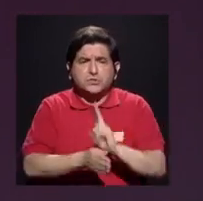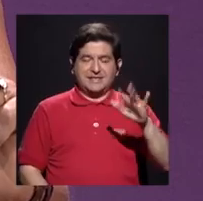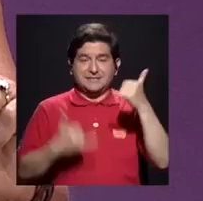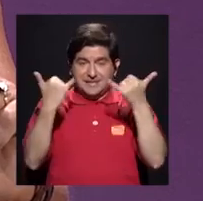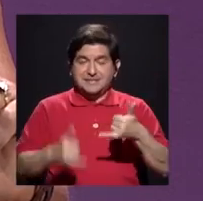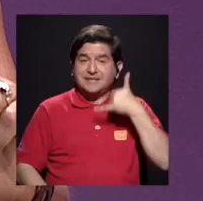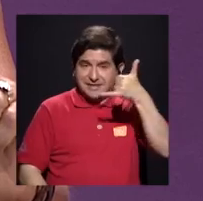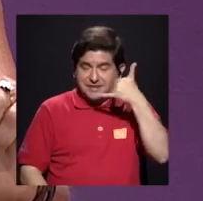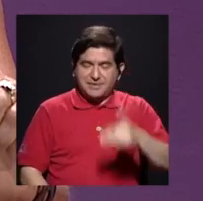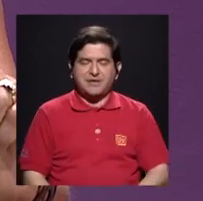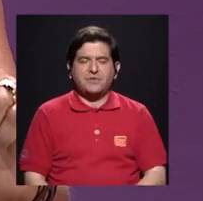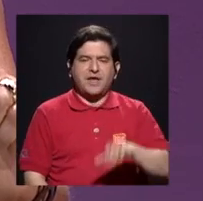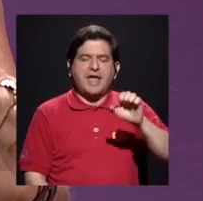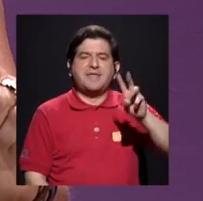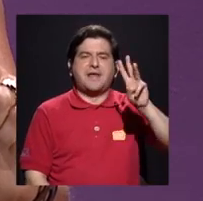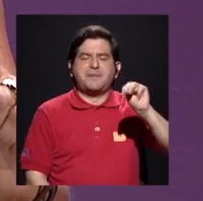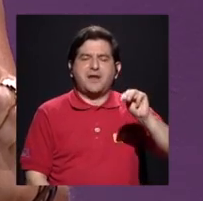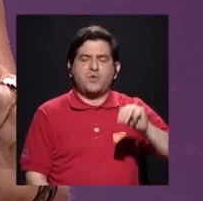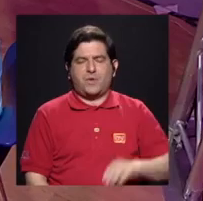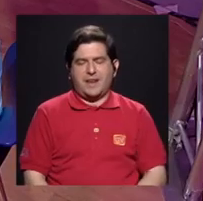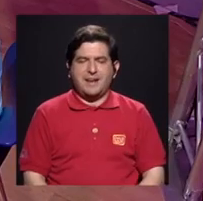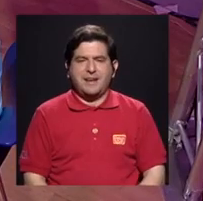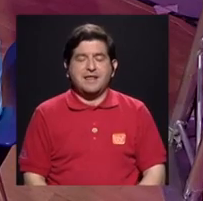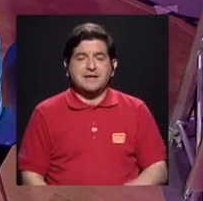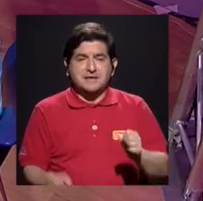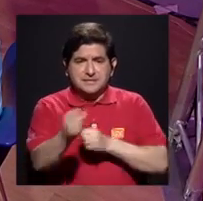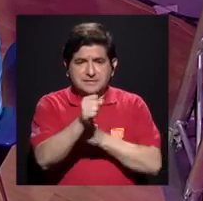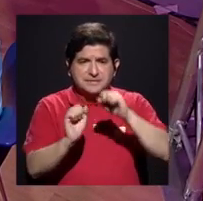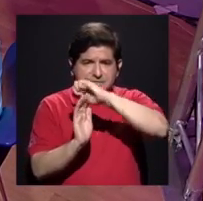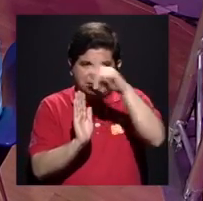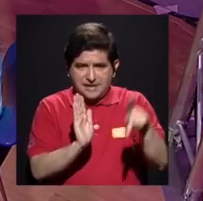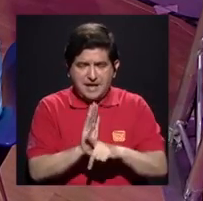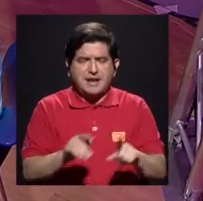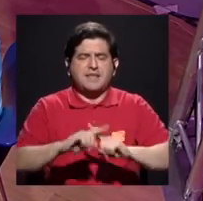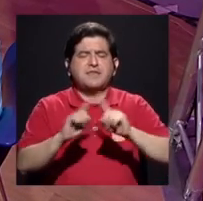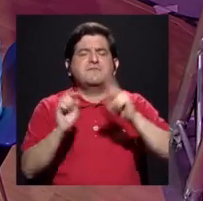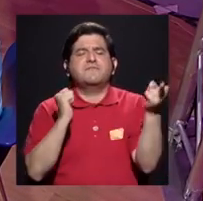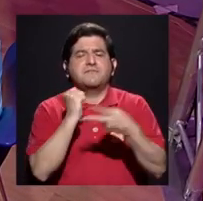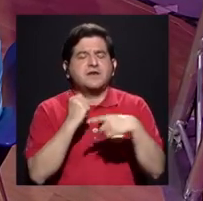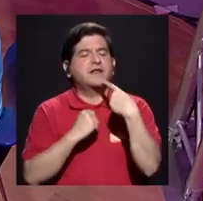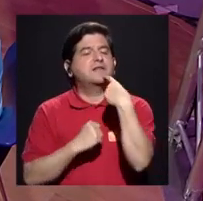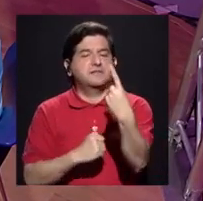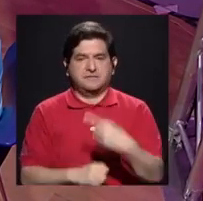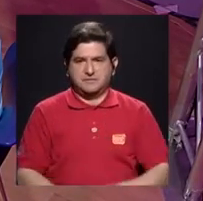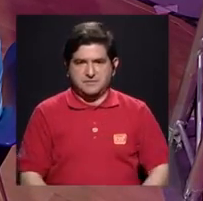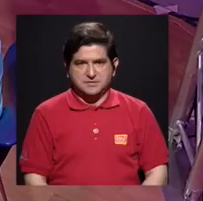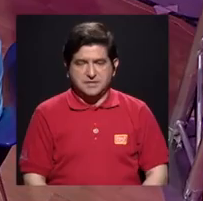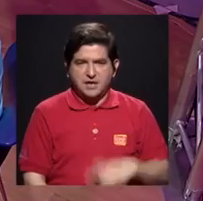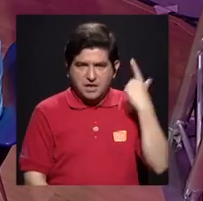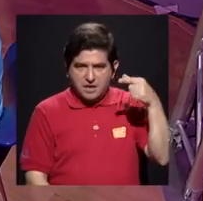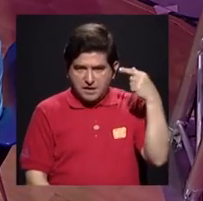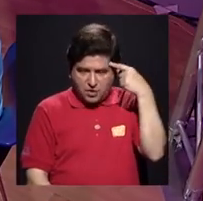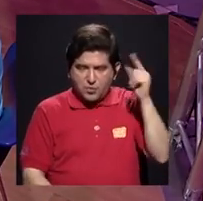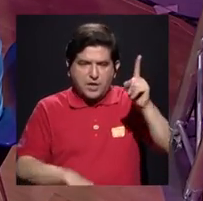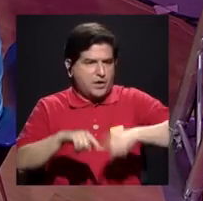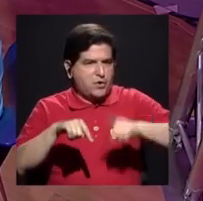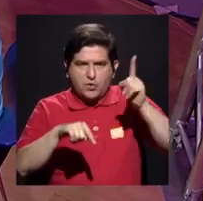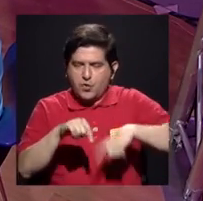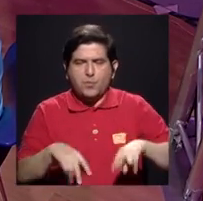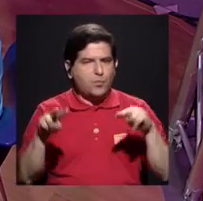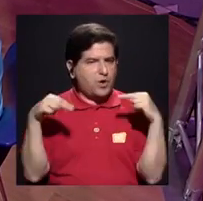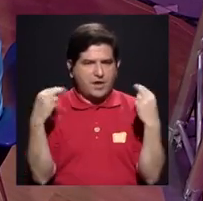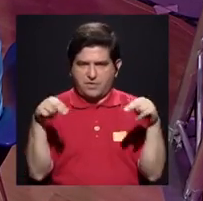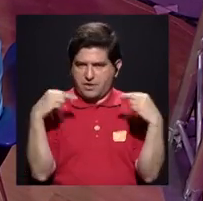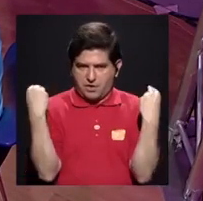para este don edward manuel de esparza dice que era esa la cuarta en reiteradas ocasiones ha indicado que el estado no puede ser neutral